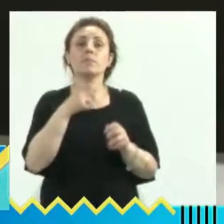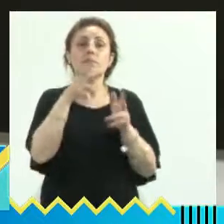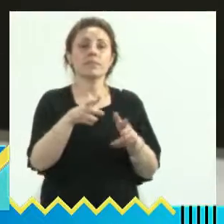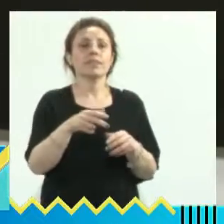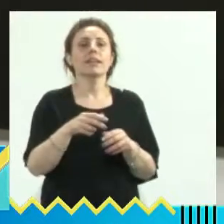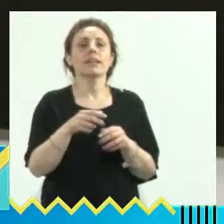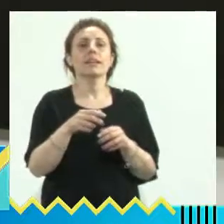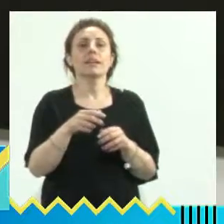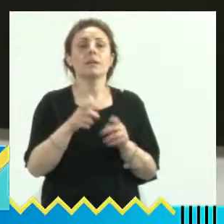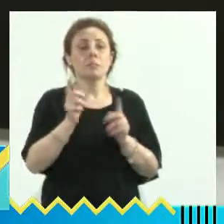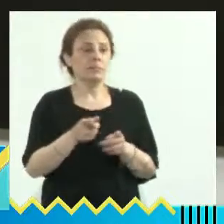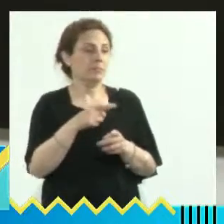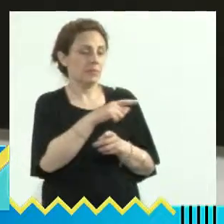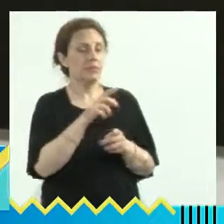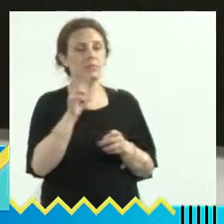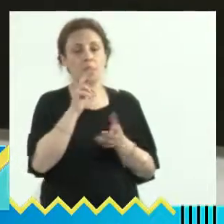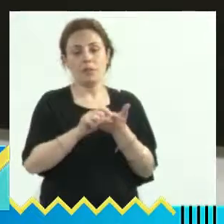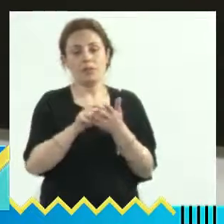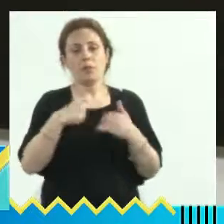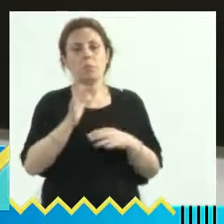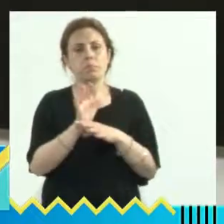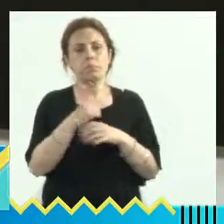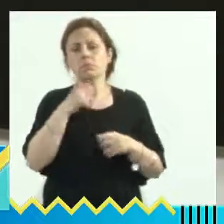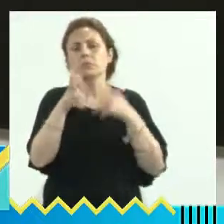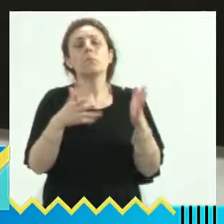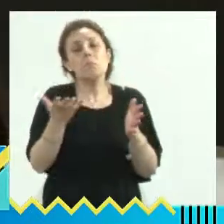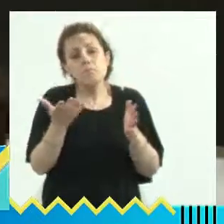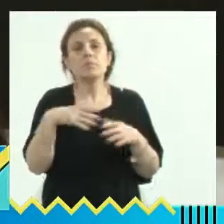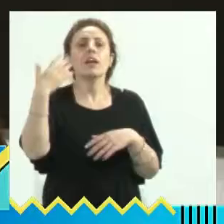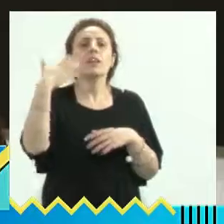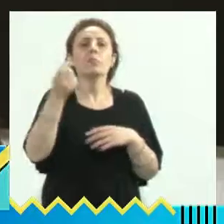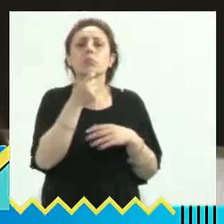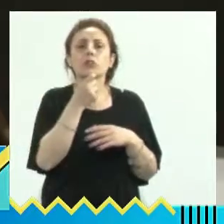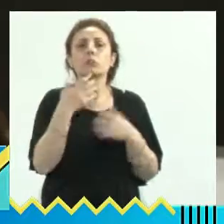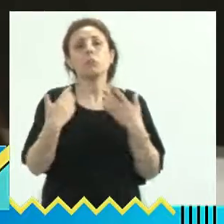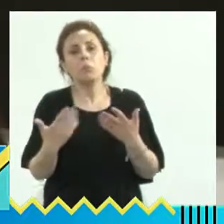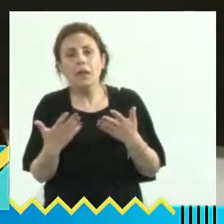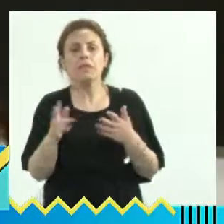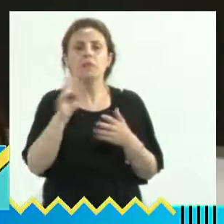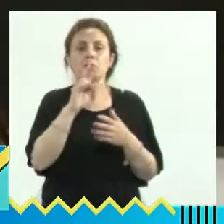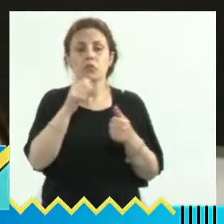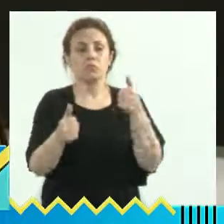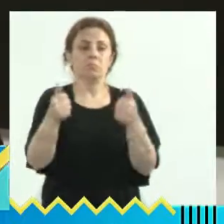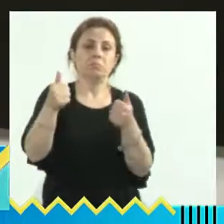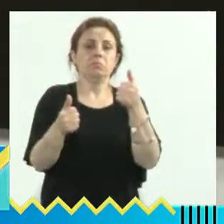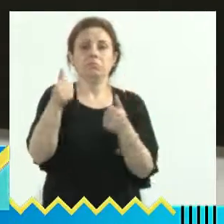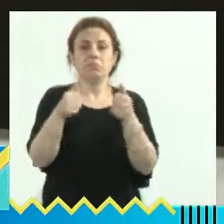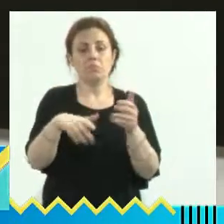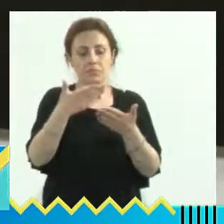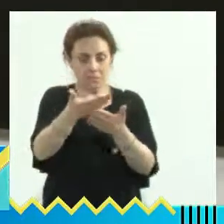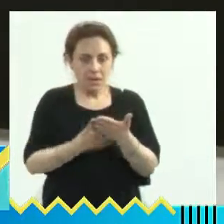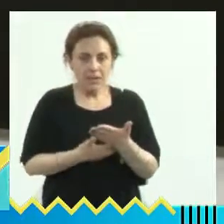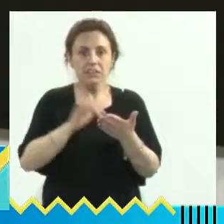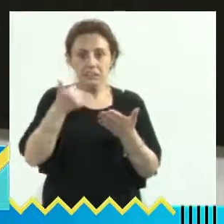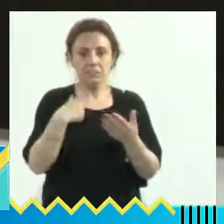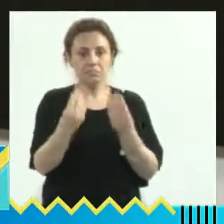periodista empedernida de esto de, bueno, si después se corresponde esto de poder liderar, ¿no? Las listas, y después se corresponde al momento